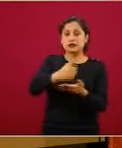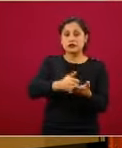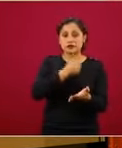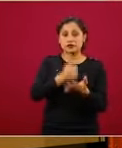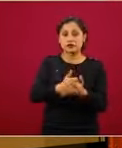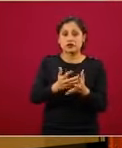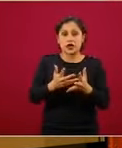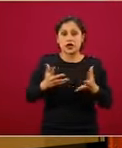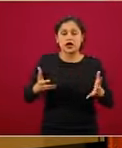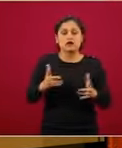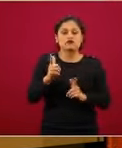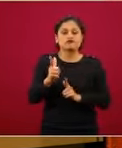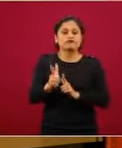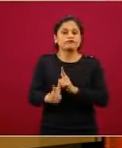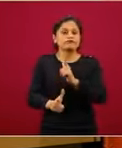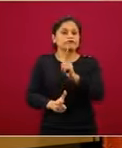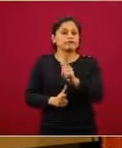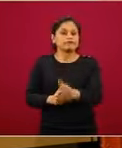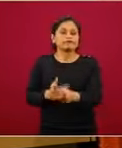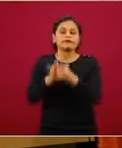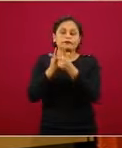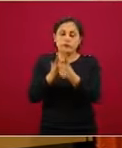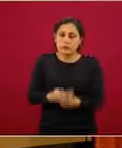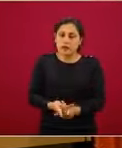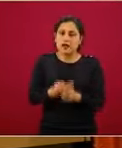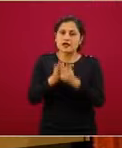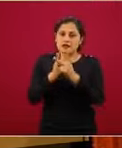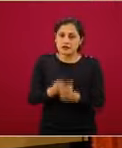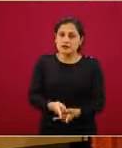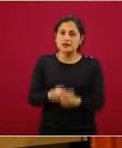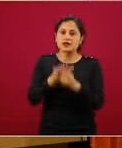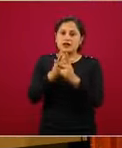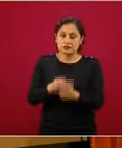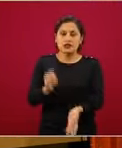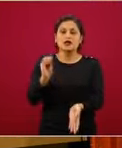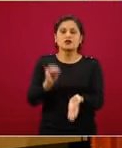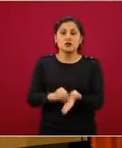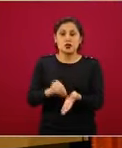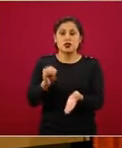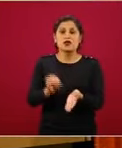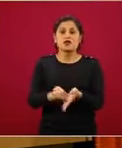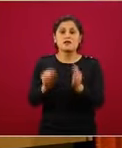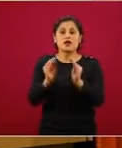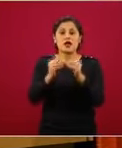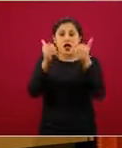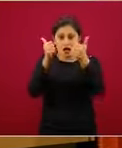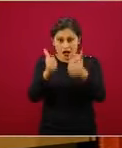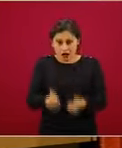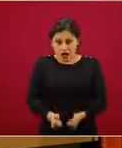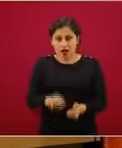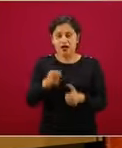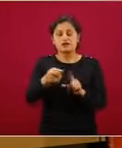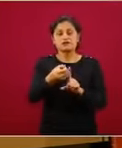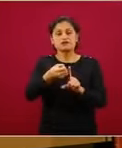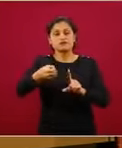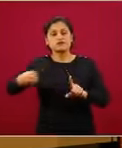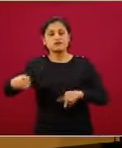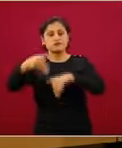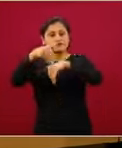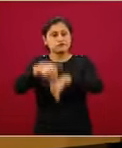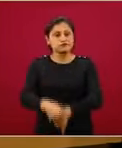mucha paciencia para mantener la restricción, el orden, la disciplina y no empezar